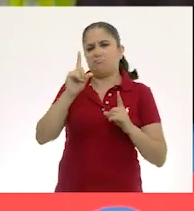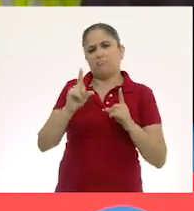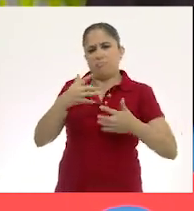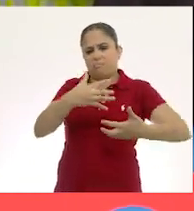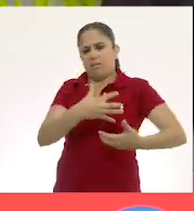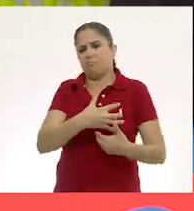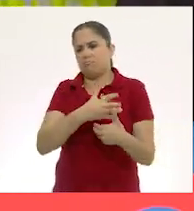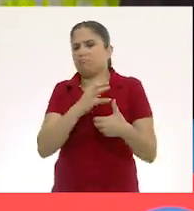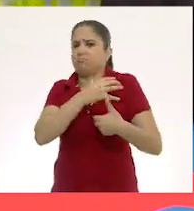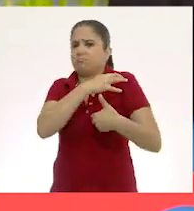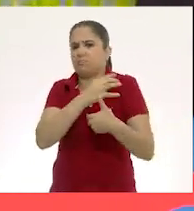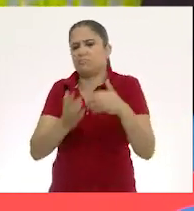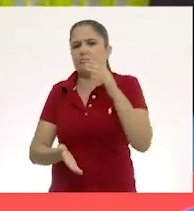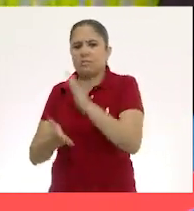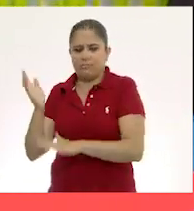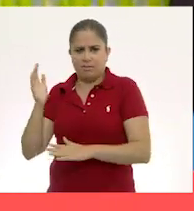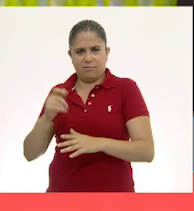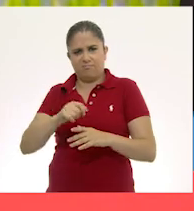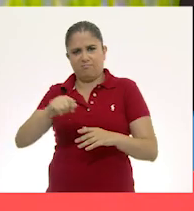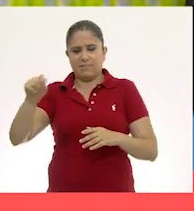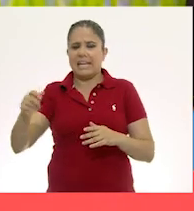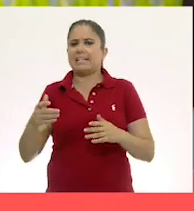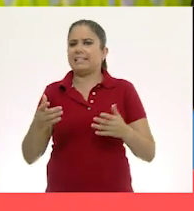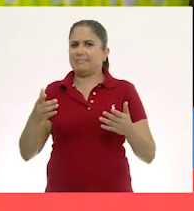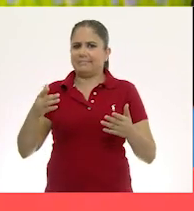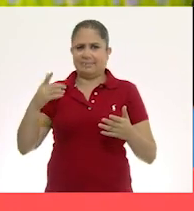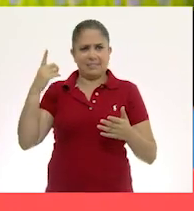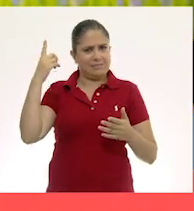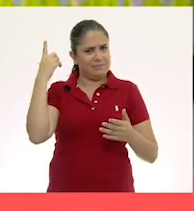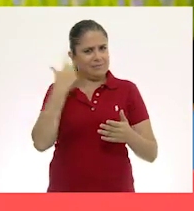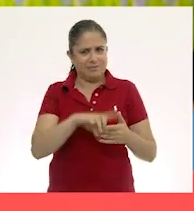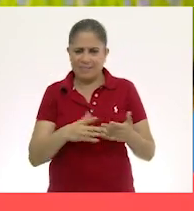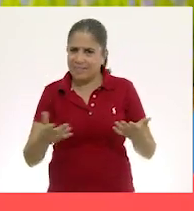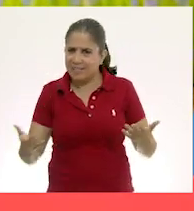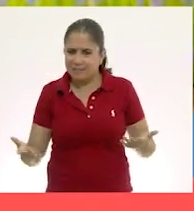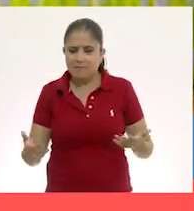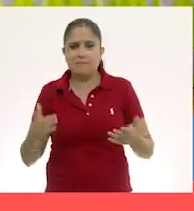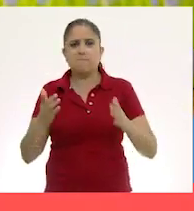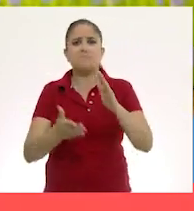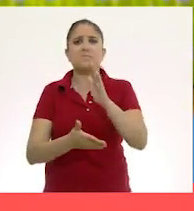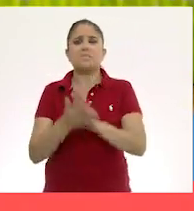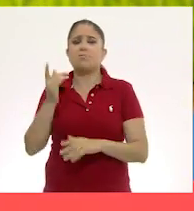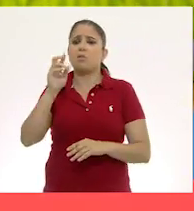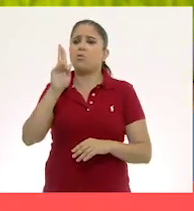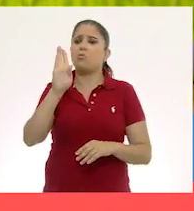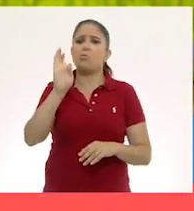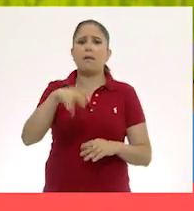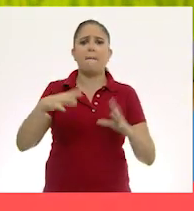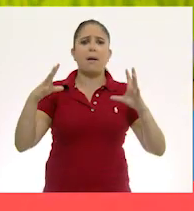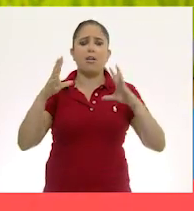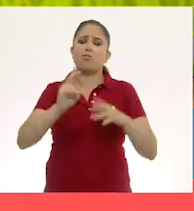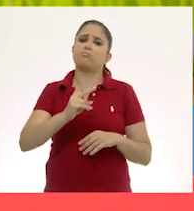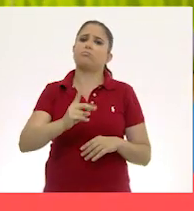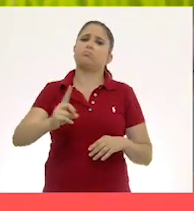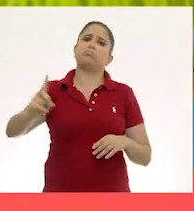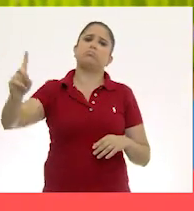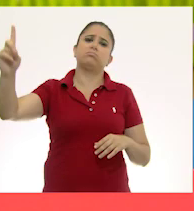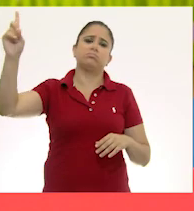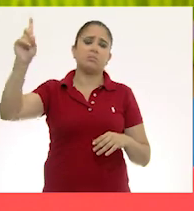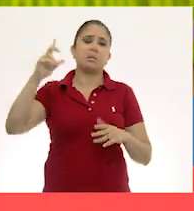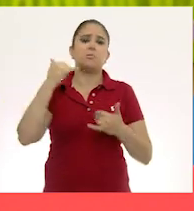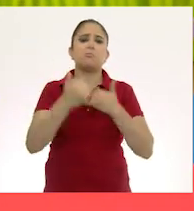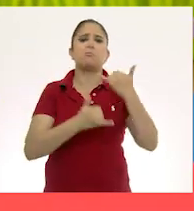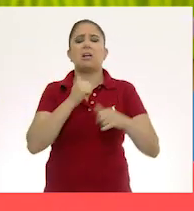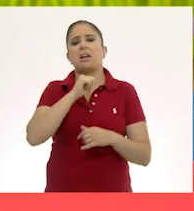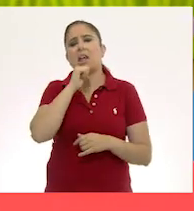balón. Uy, qué barbaridad. Sí. ¿Qué les parece? Se fue Rubén con su balón y ya no